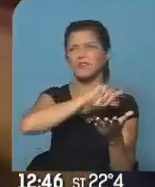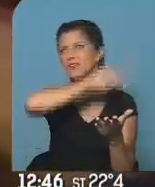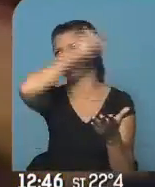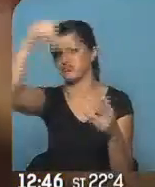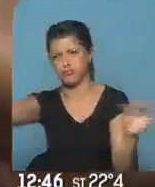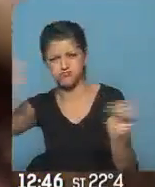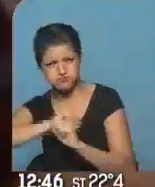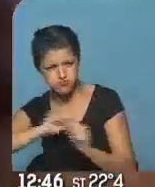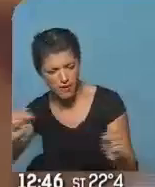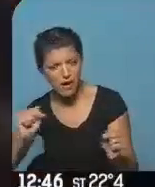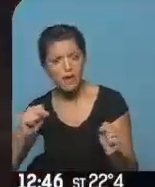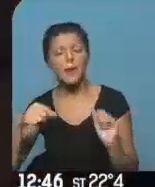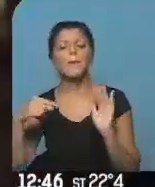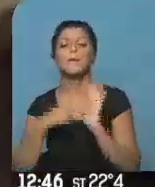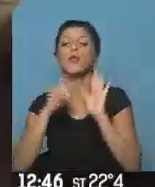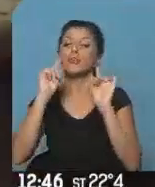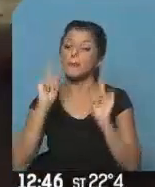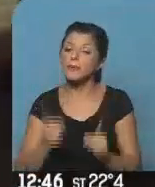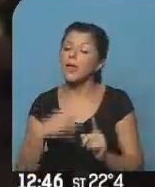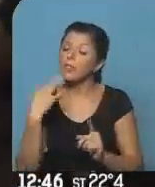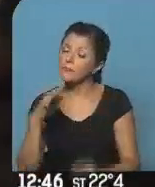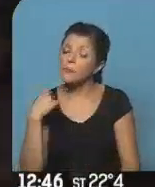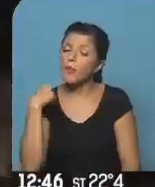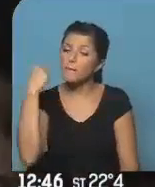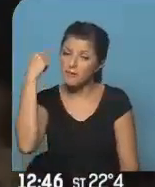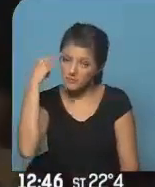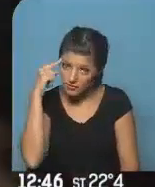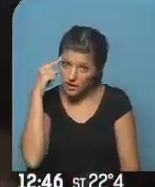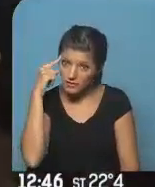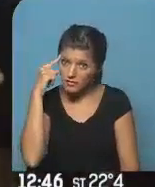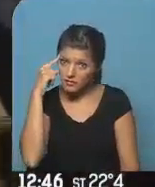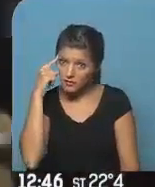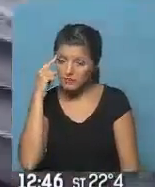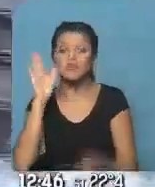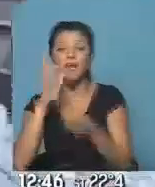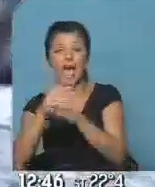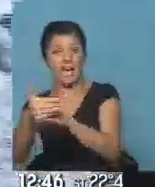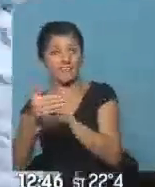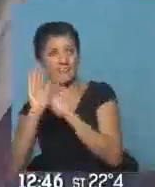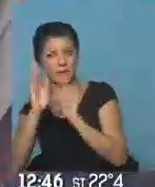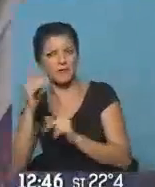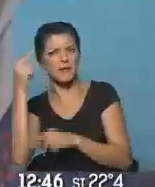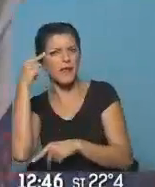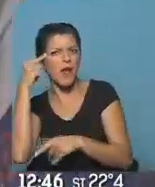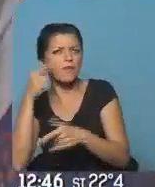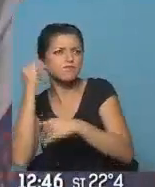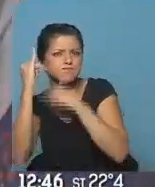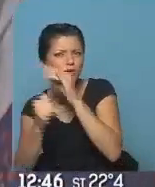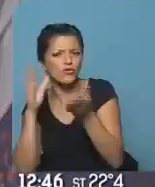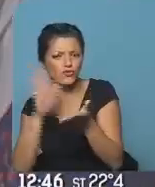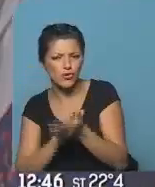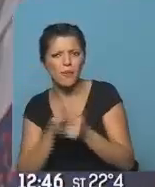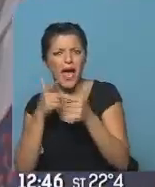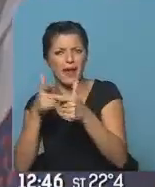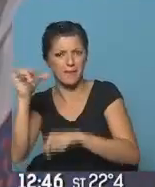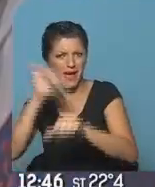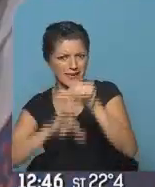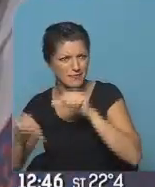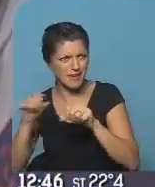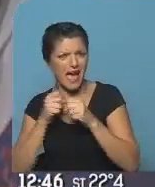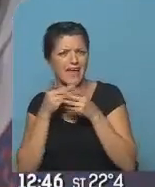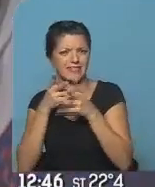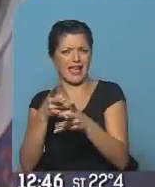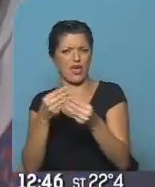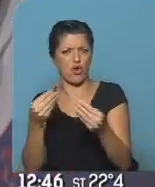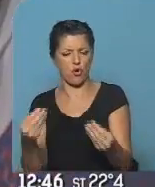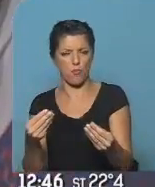en lo que debe haber sido o pudo ser la lógica para el ataque con armas químicas, ¿no? Sí, eso es algo que cuesta pensar, porque al-Assad,